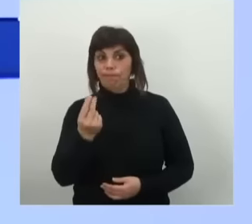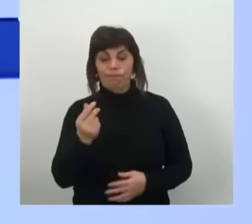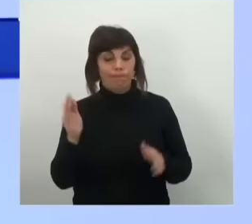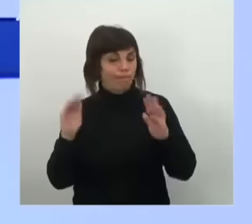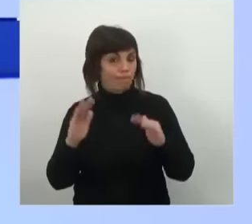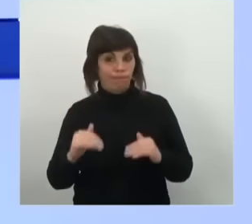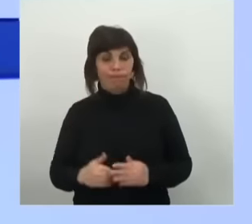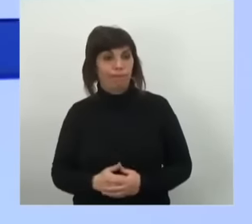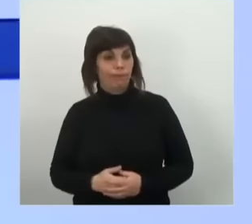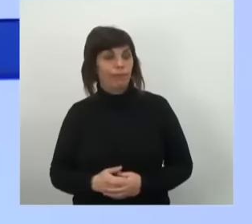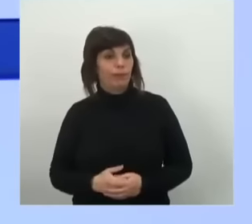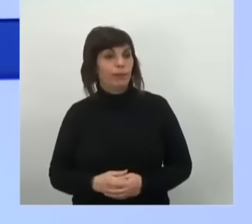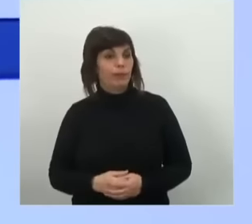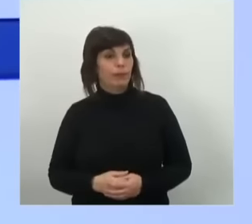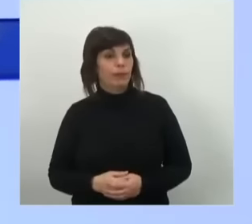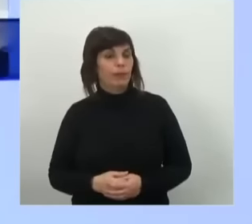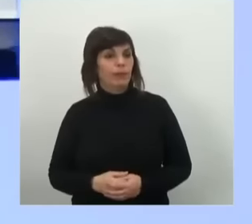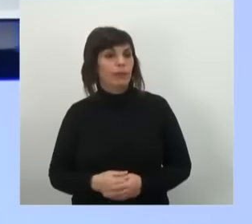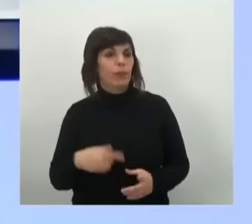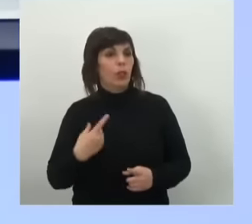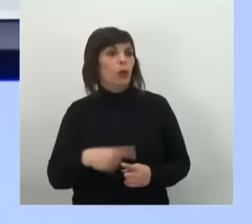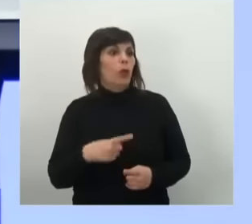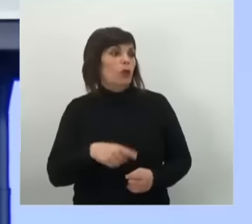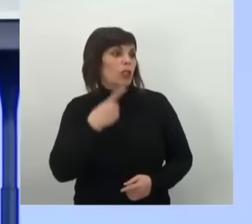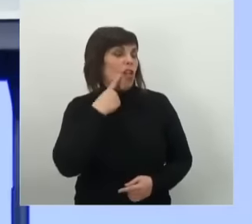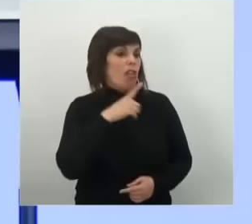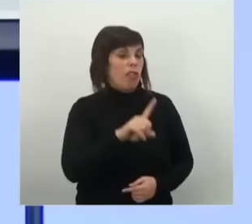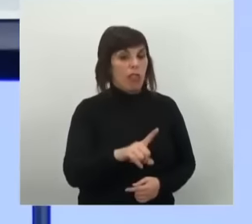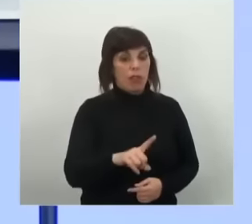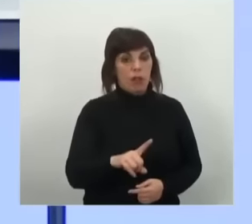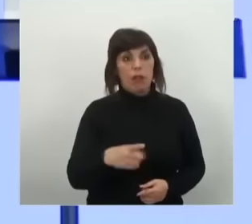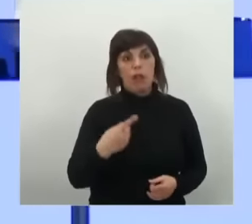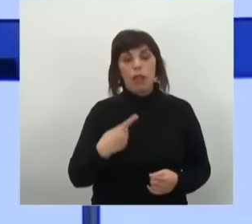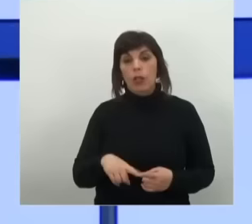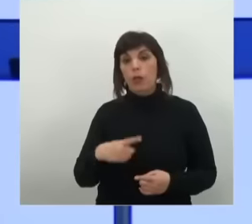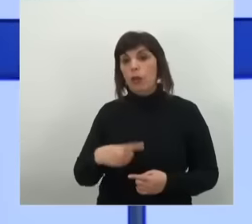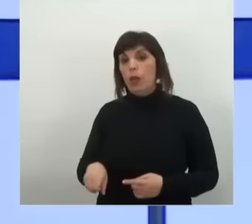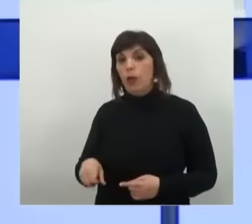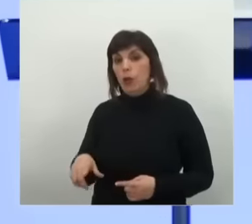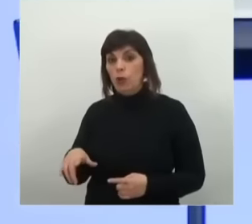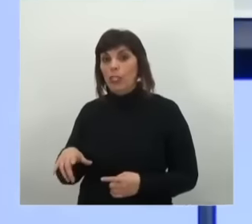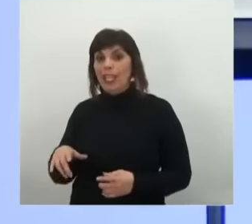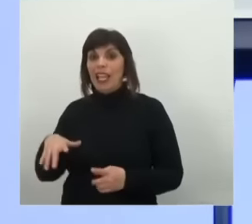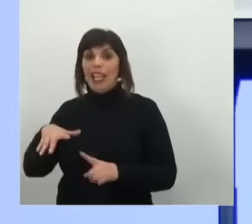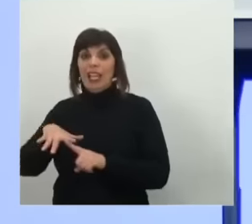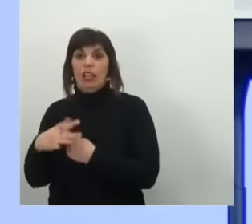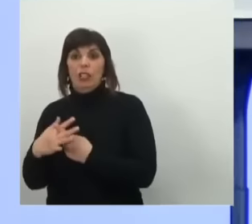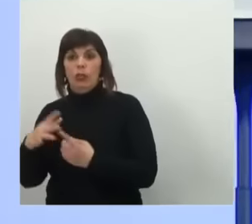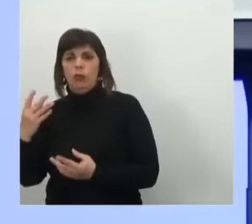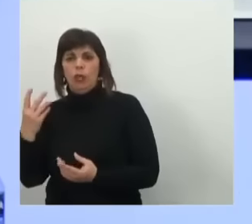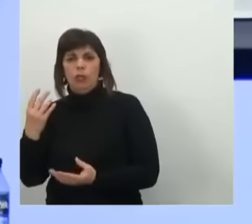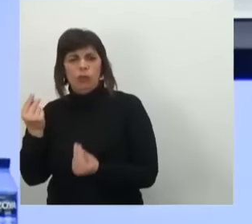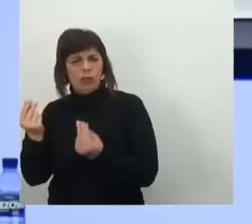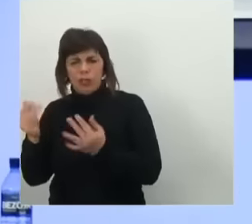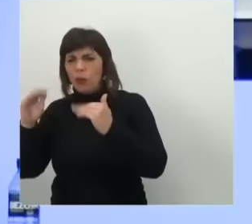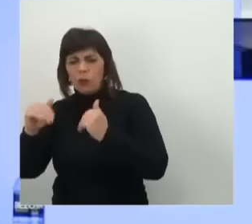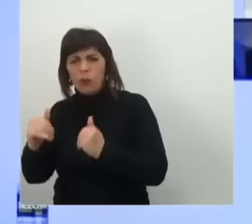es que una cosa es decirlo y otra cosa es decirlo cuando estamos en medio de la prueba